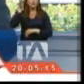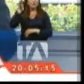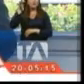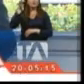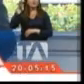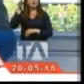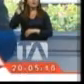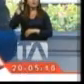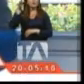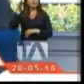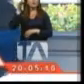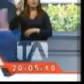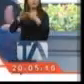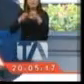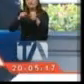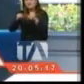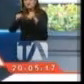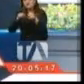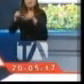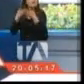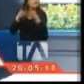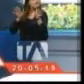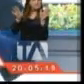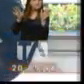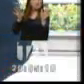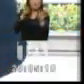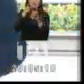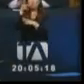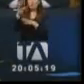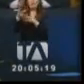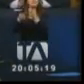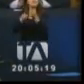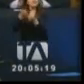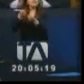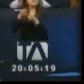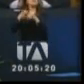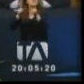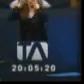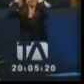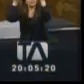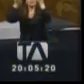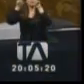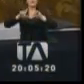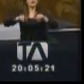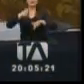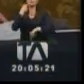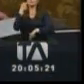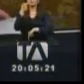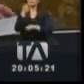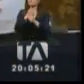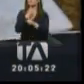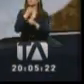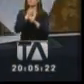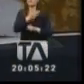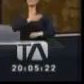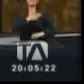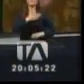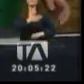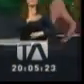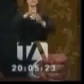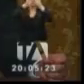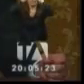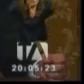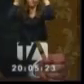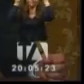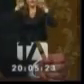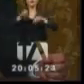adjudicaciones, licitaciones abiertas, licitaciones públicas. Con esto, Lenín Moreno destacó el trabajo y la confianza del sector